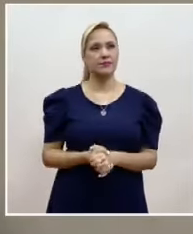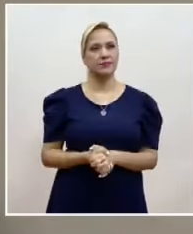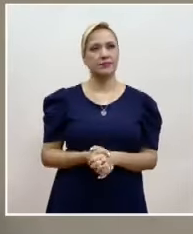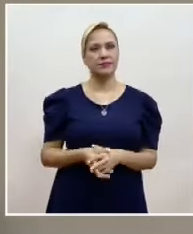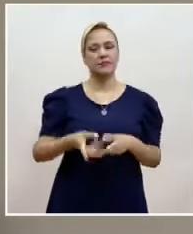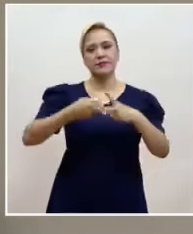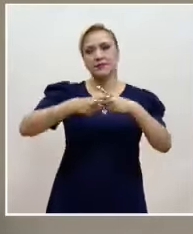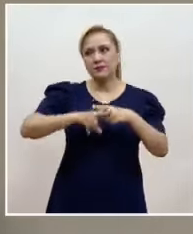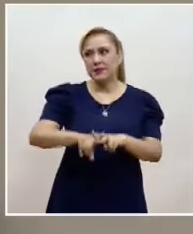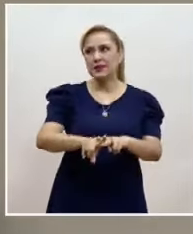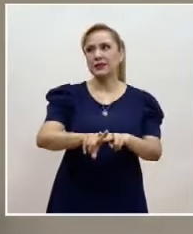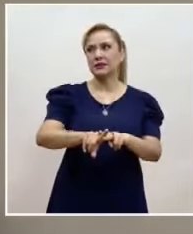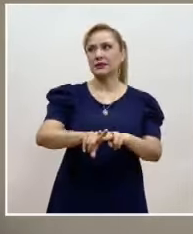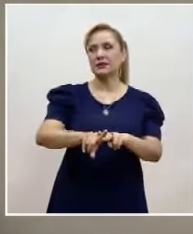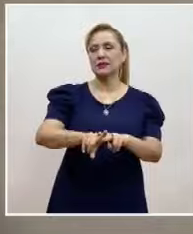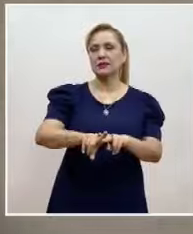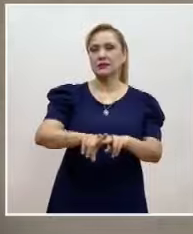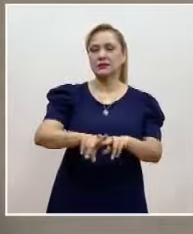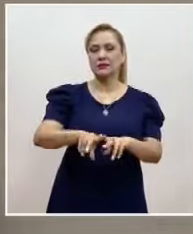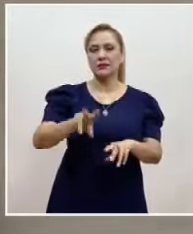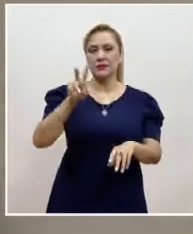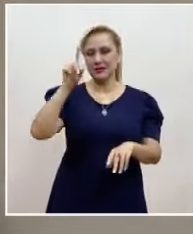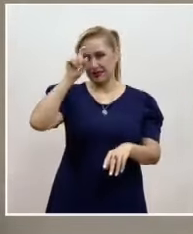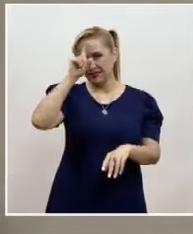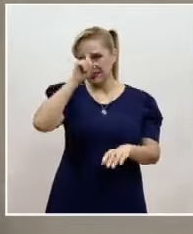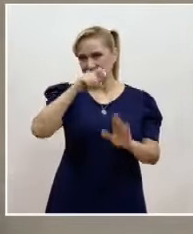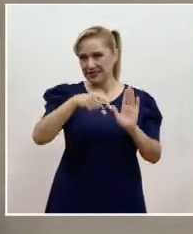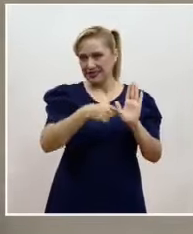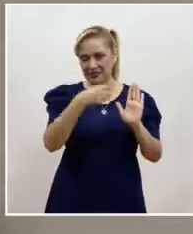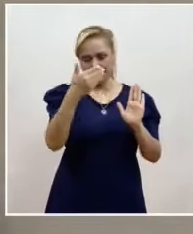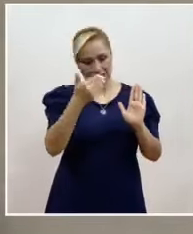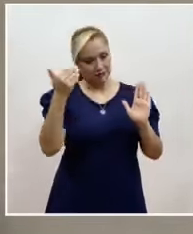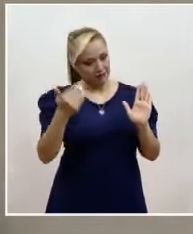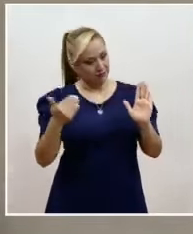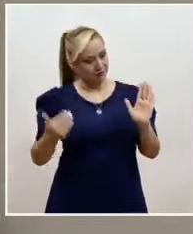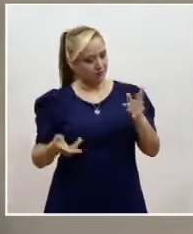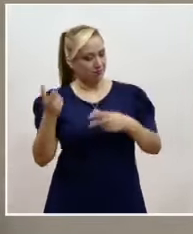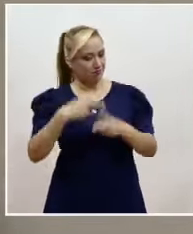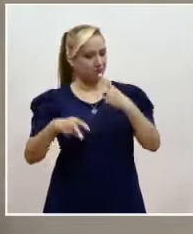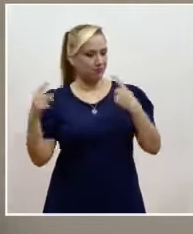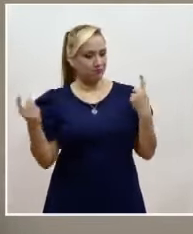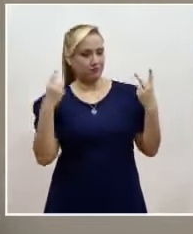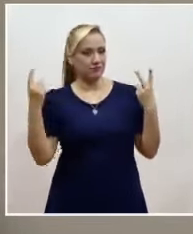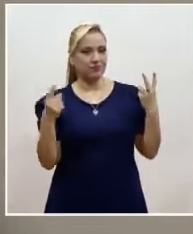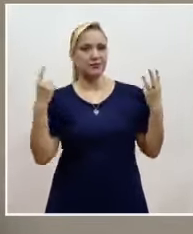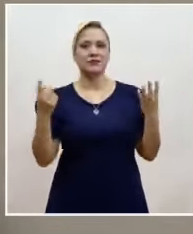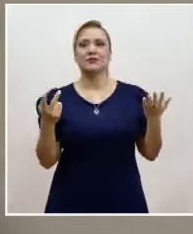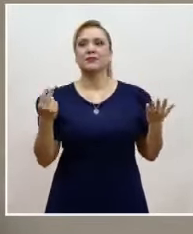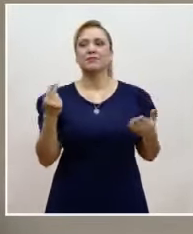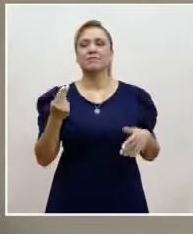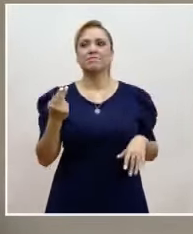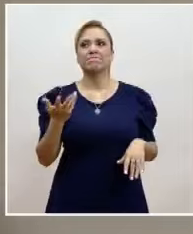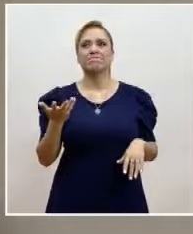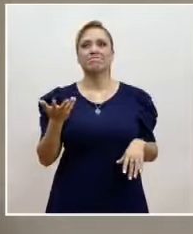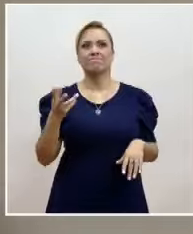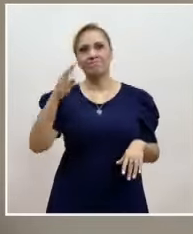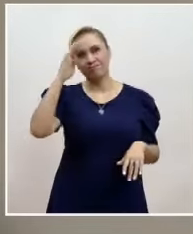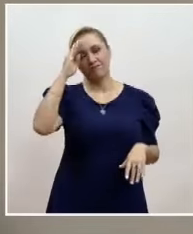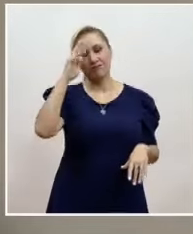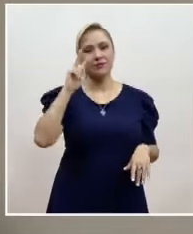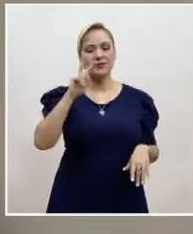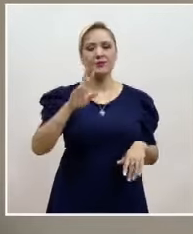Empezaron a surgir ante estas como dificultades, empezaron a entrar pues más, por ejemplo,